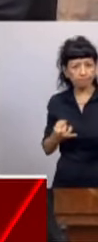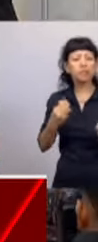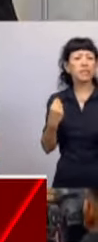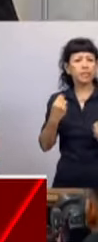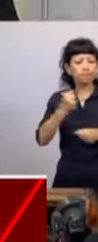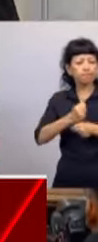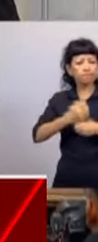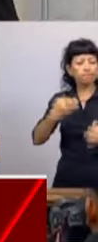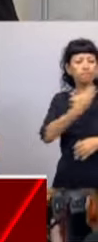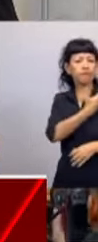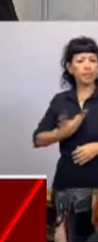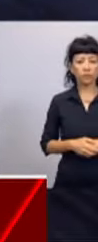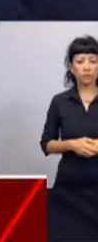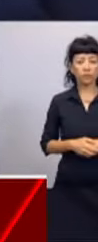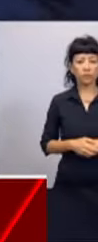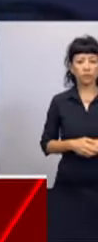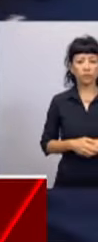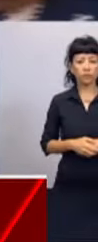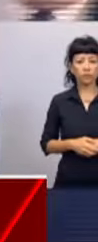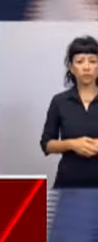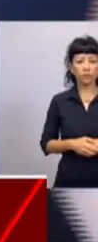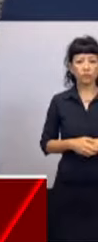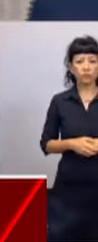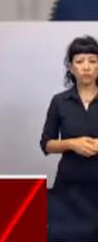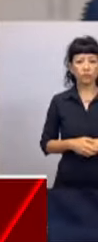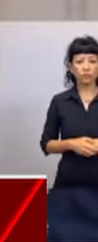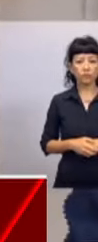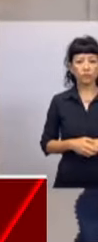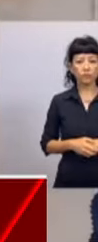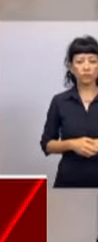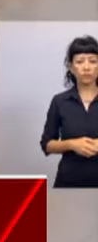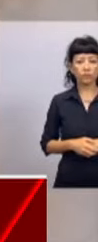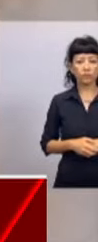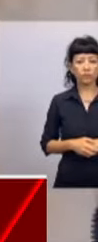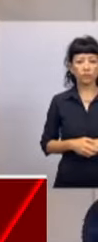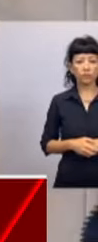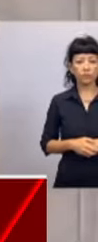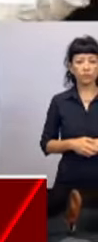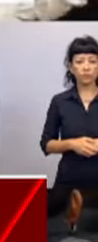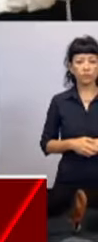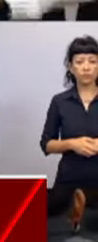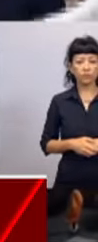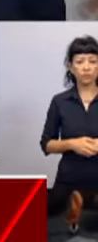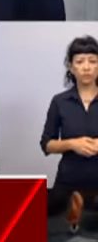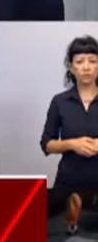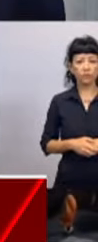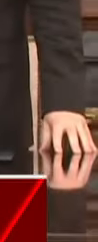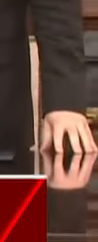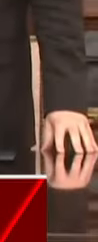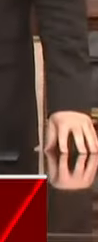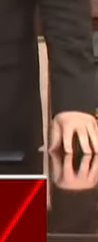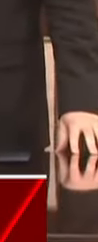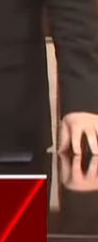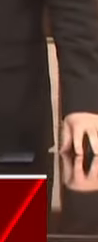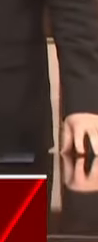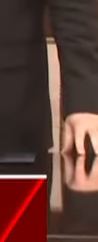la ideologización y el uso de todos las instituciones y de toda la política de estado para